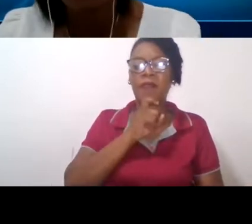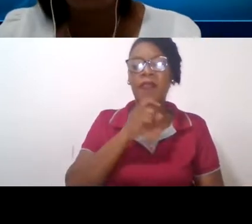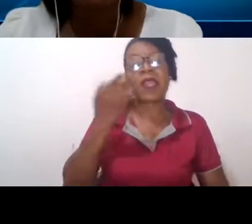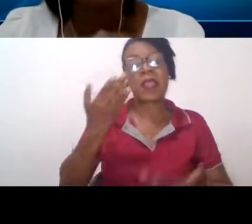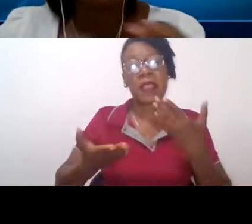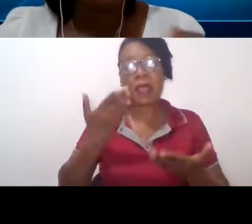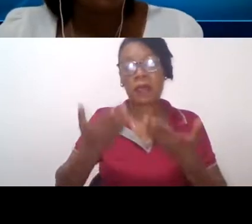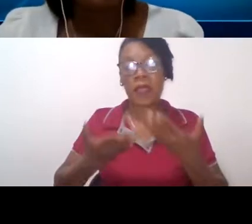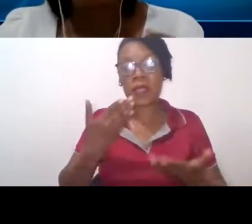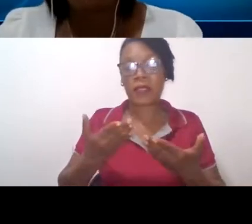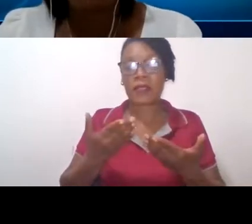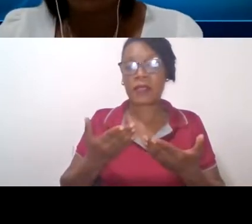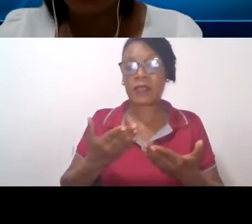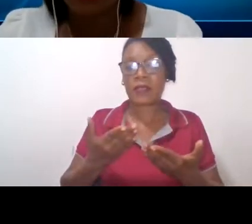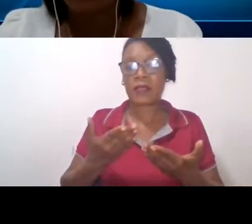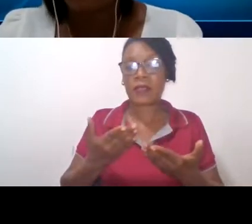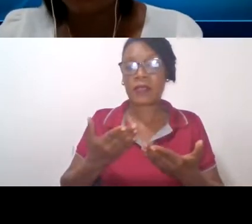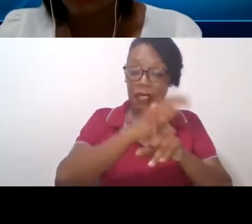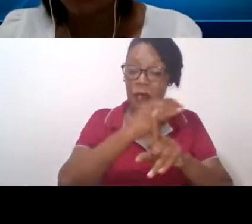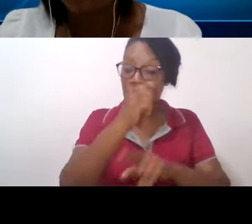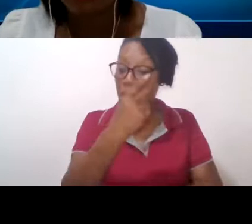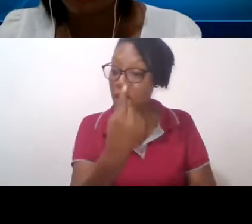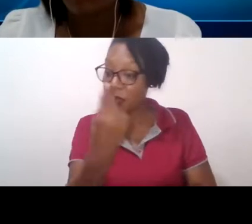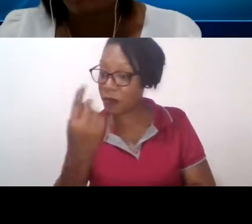distintos. Recordemos que cada persona